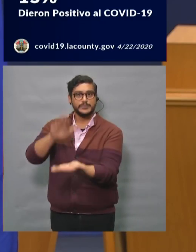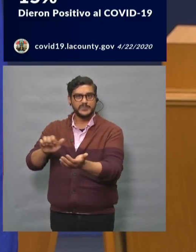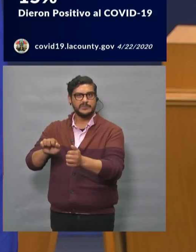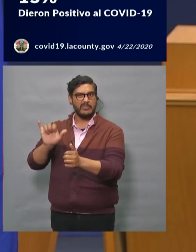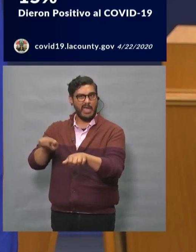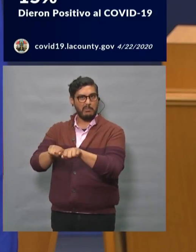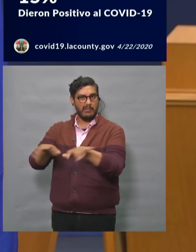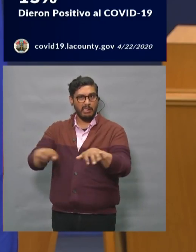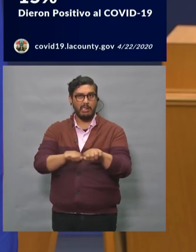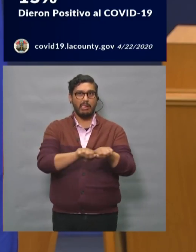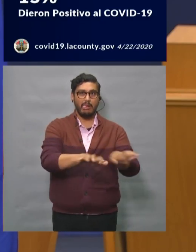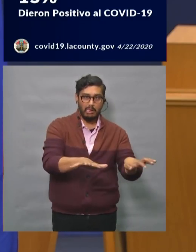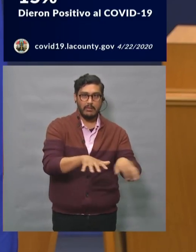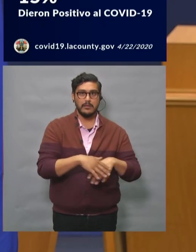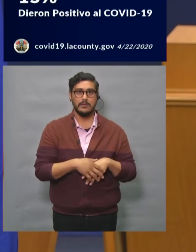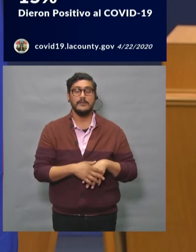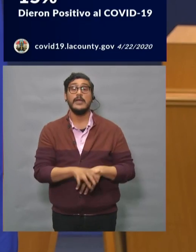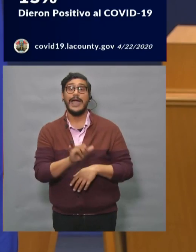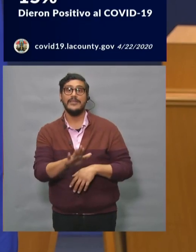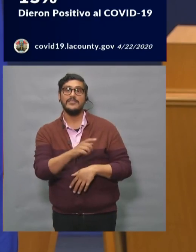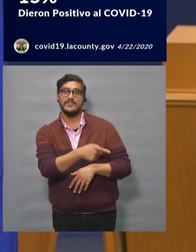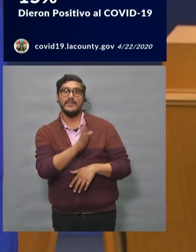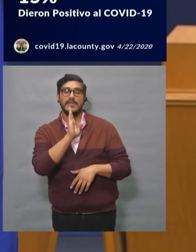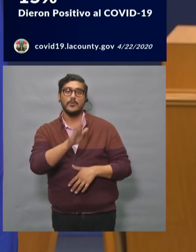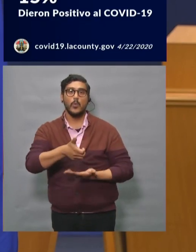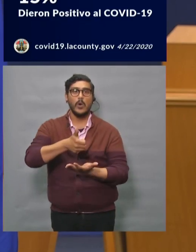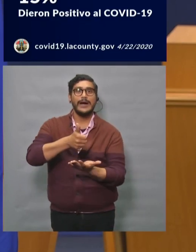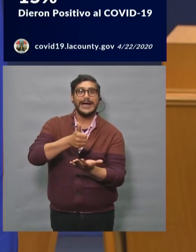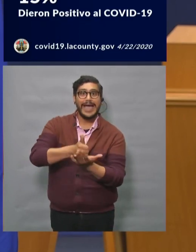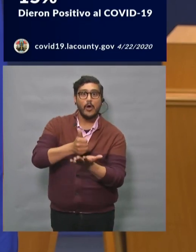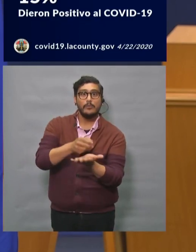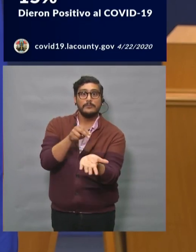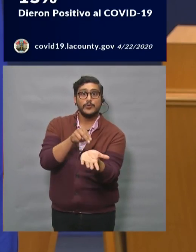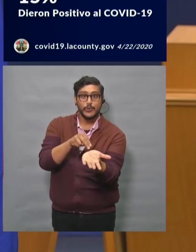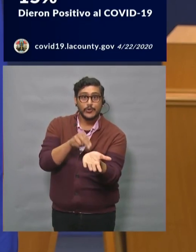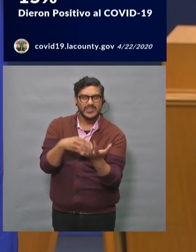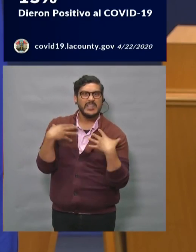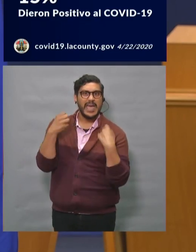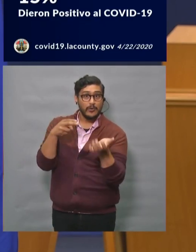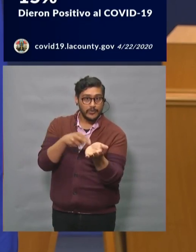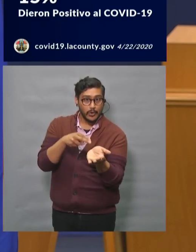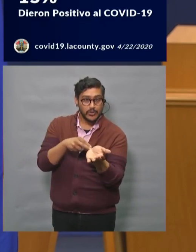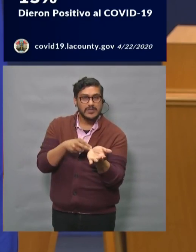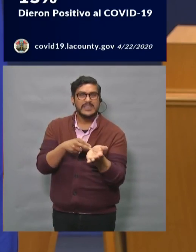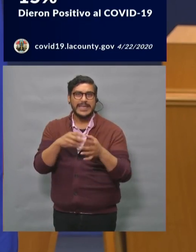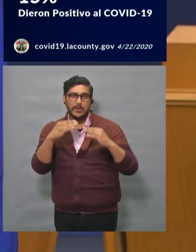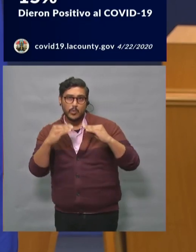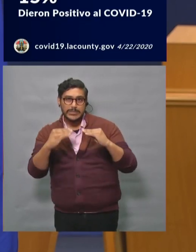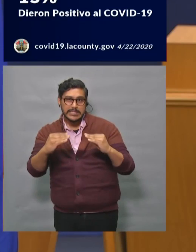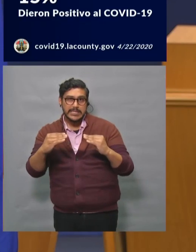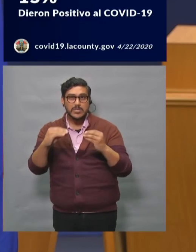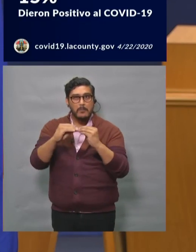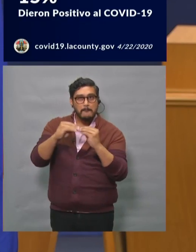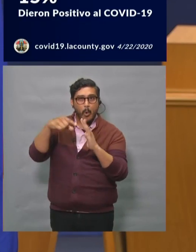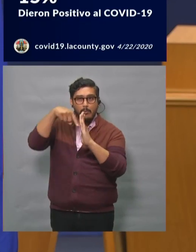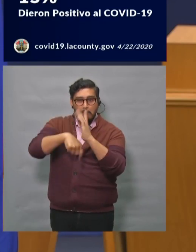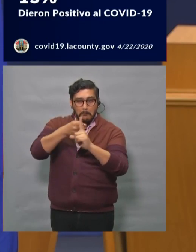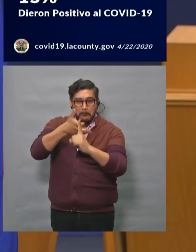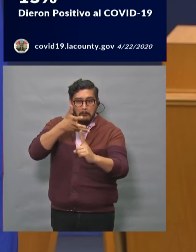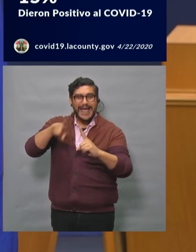especializada y capacitarán a enfermeras de salud en el control de infecciones.